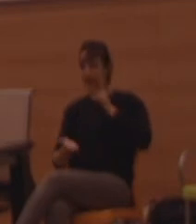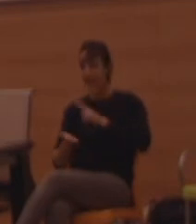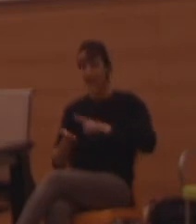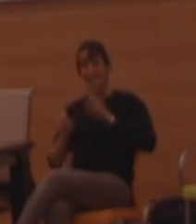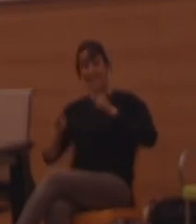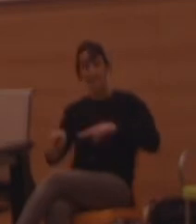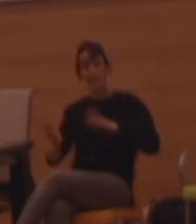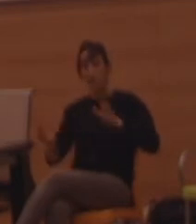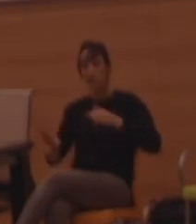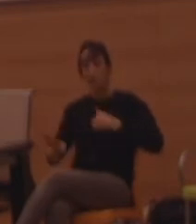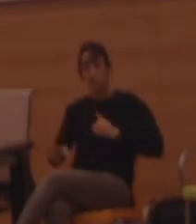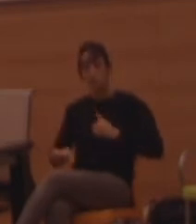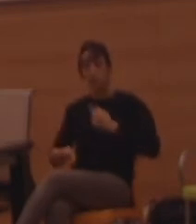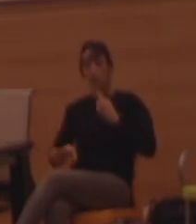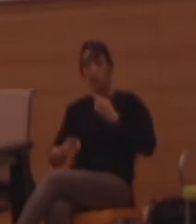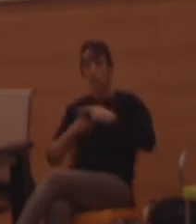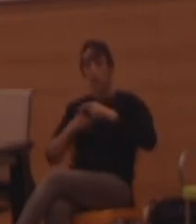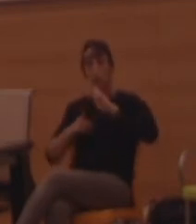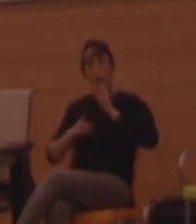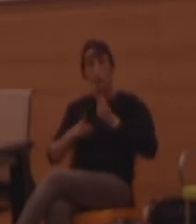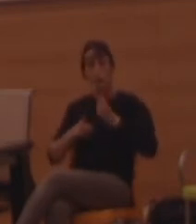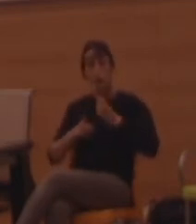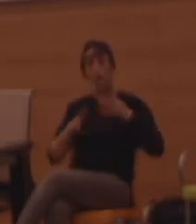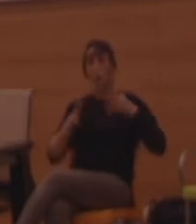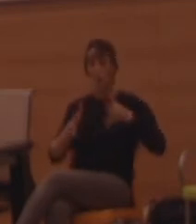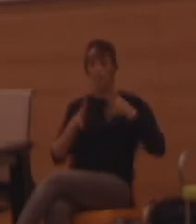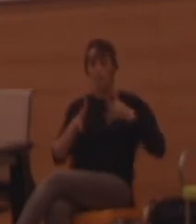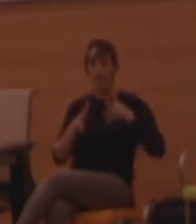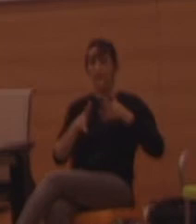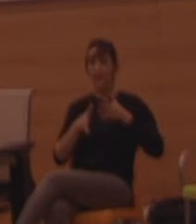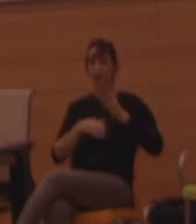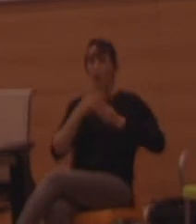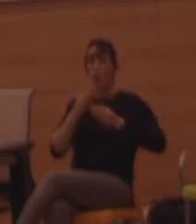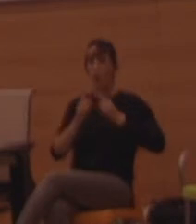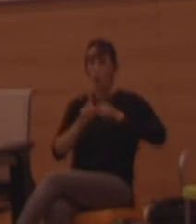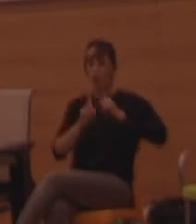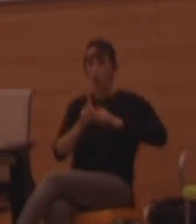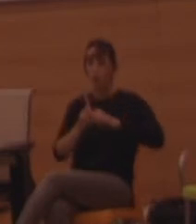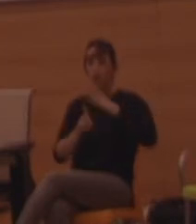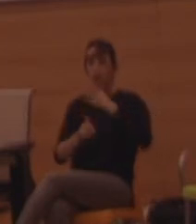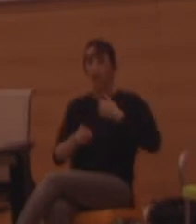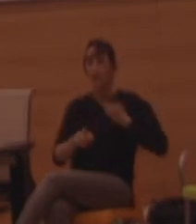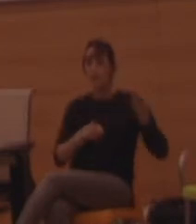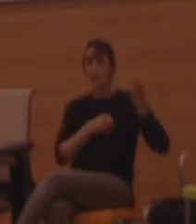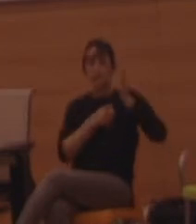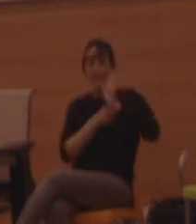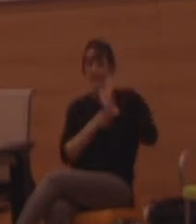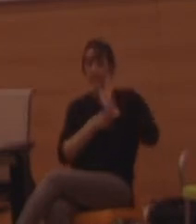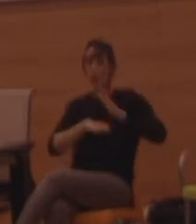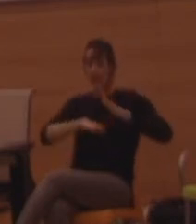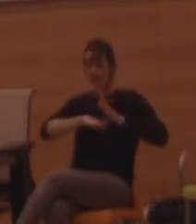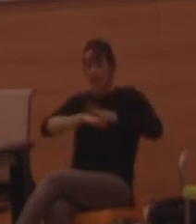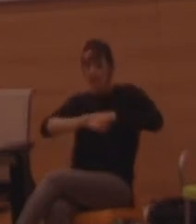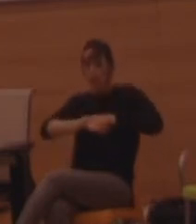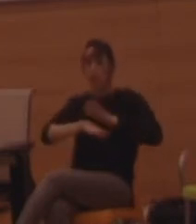soy partidario de utilizar productos con plata. Les tenemos la presentación en apósitos, les tenemos en geles,